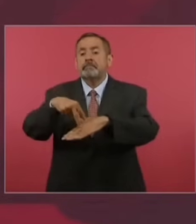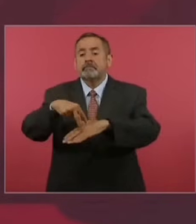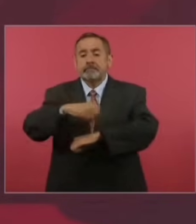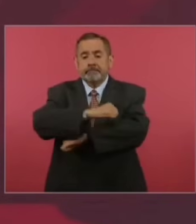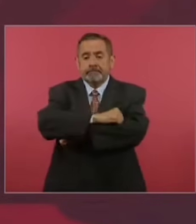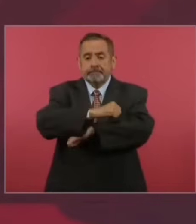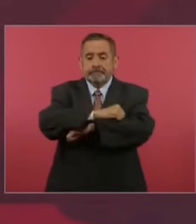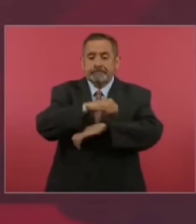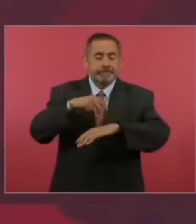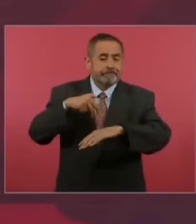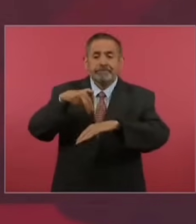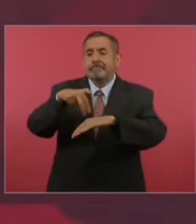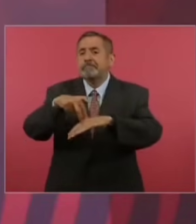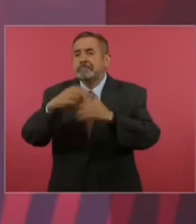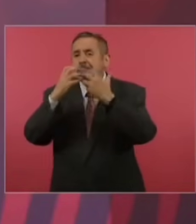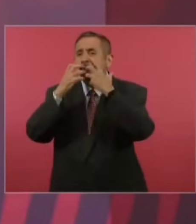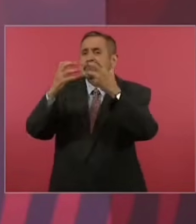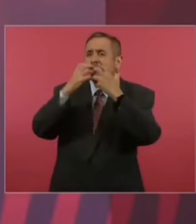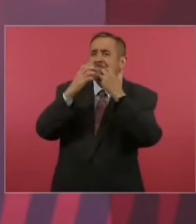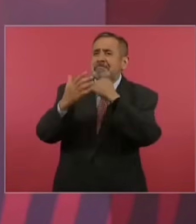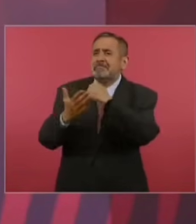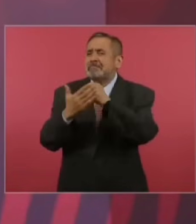y llama al pueblo.